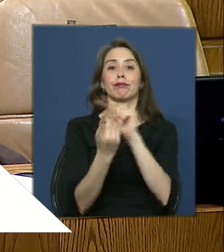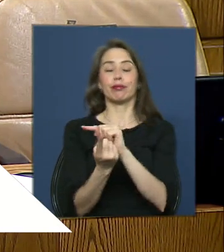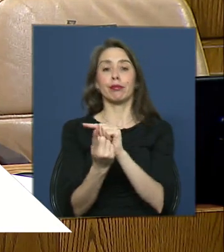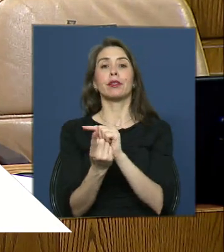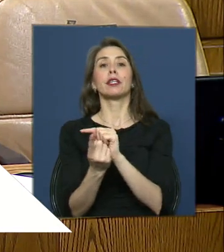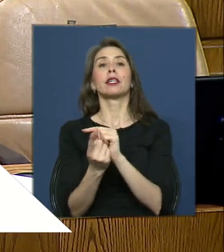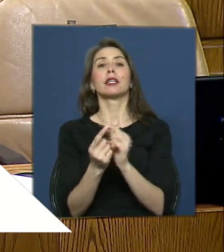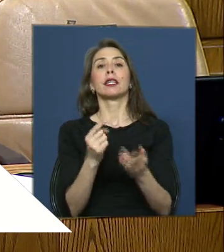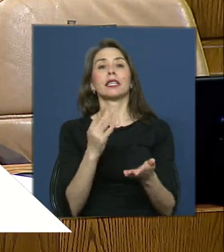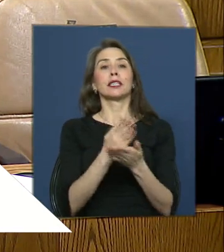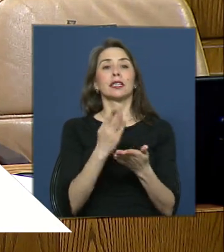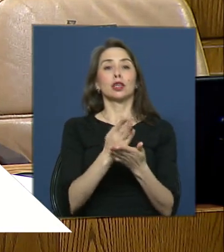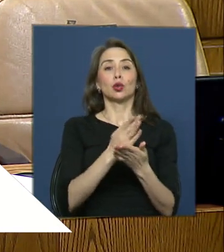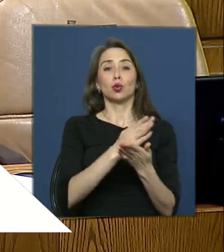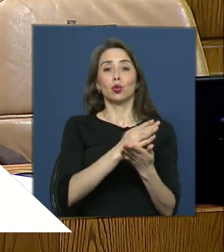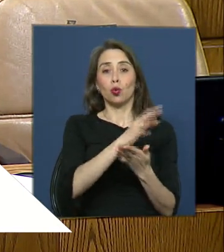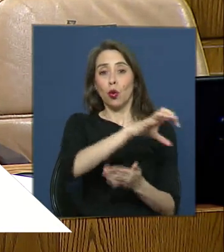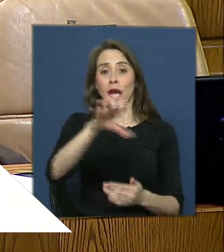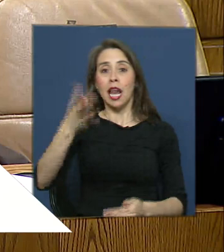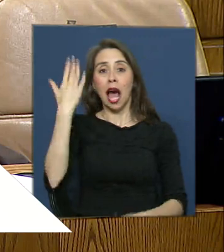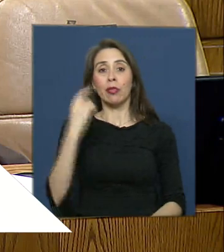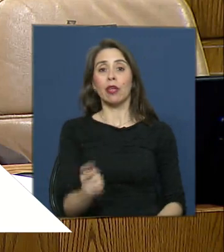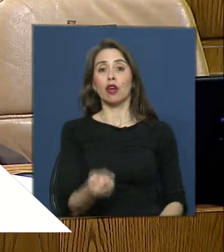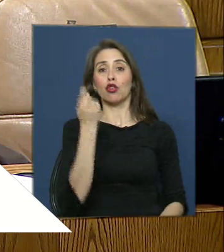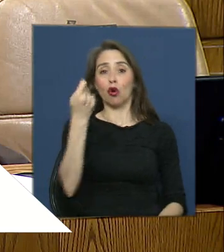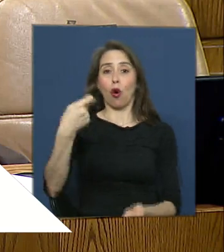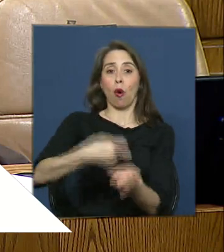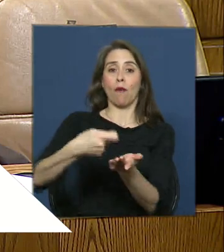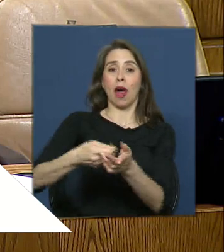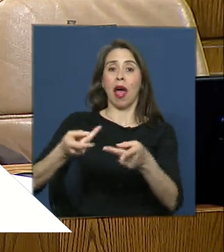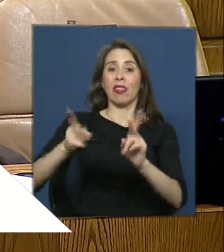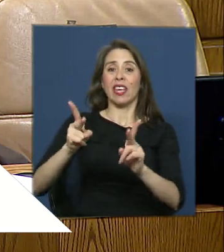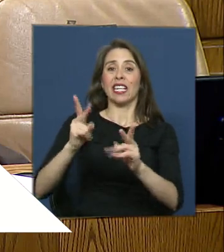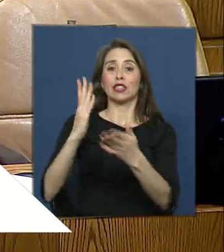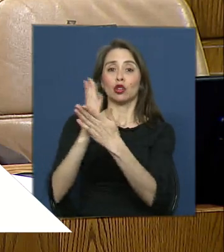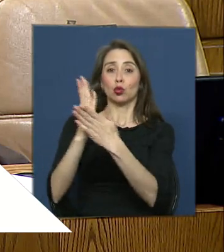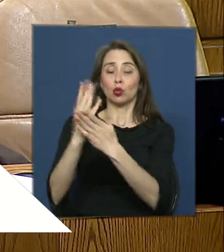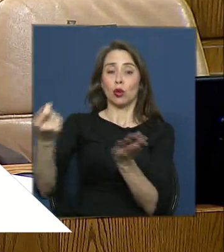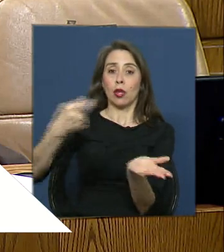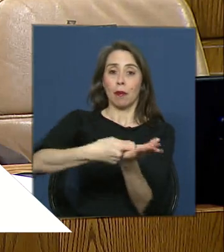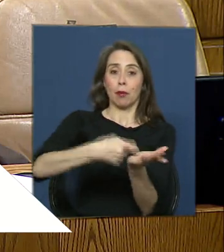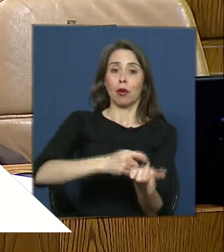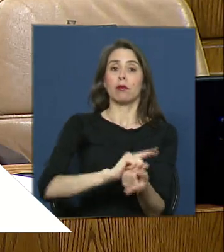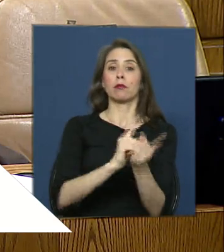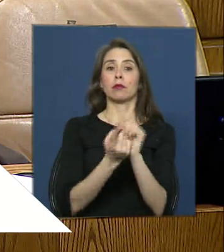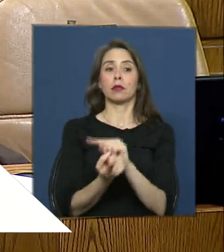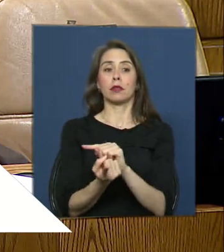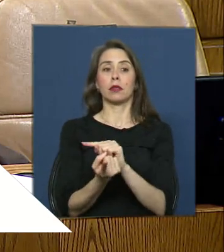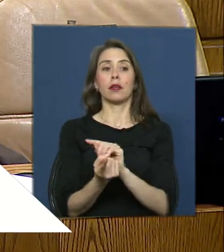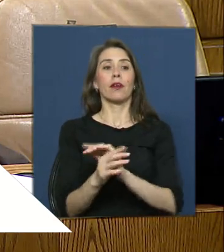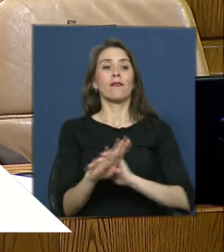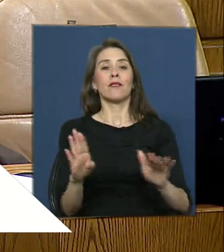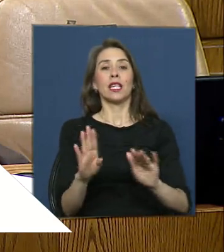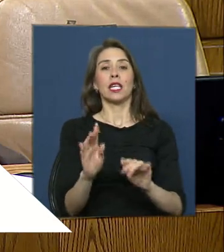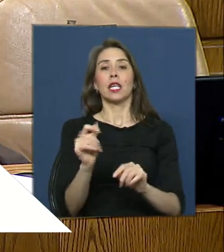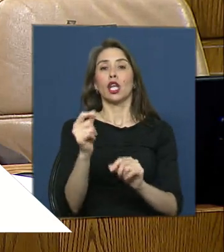los establecimientos educacionales que cobraban derechos de escolaridad al mecanismo transitorio de la